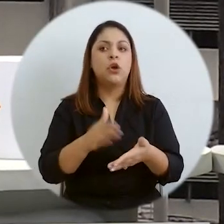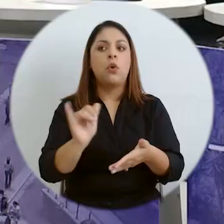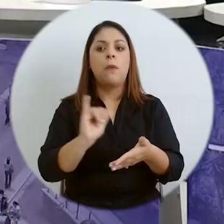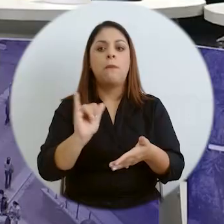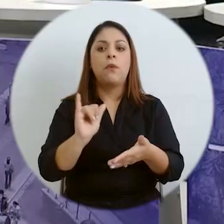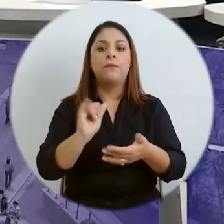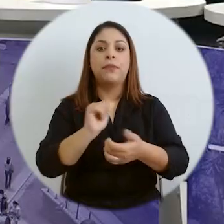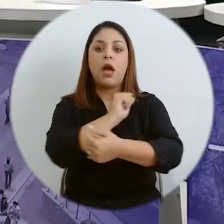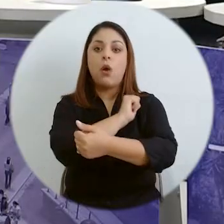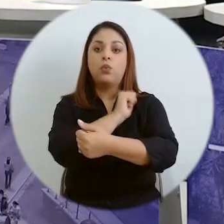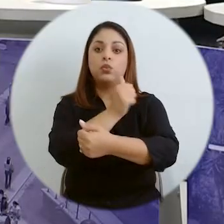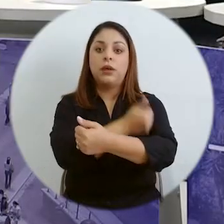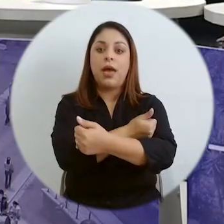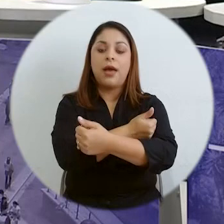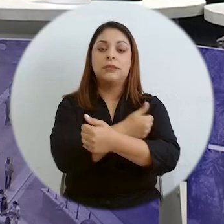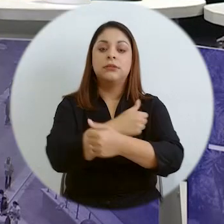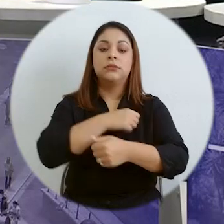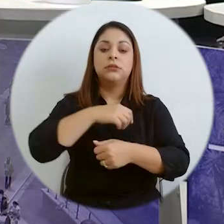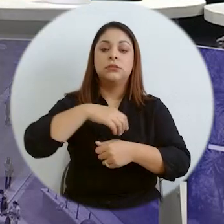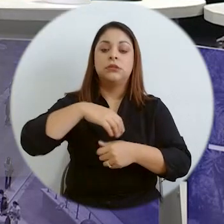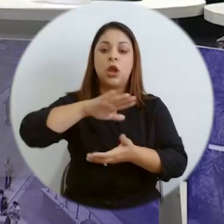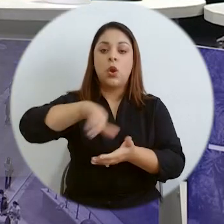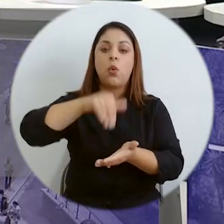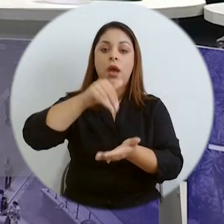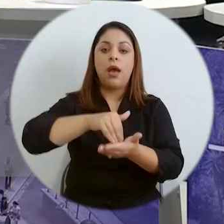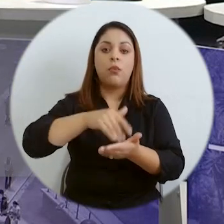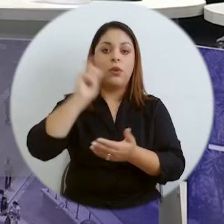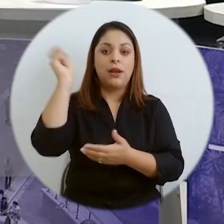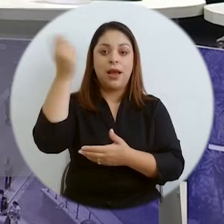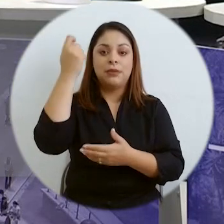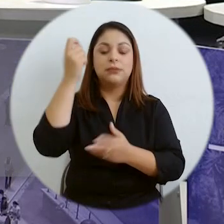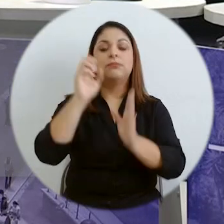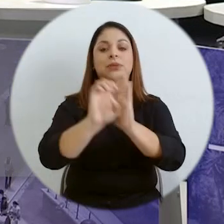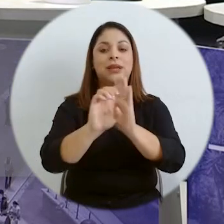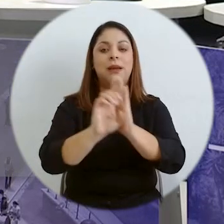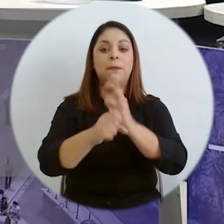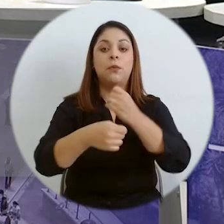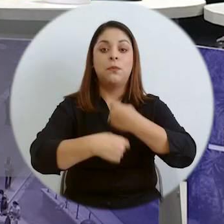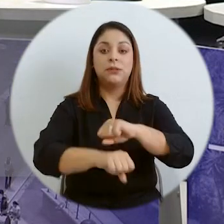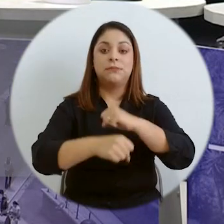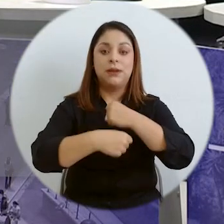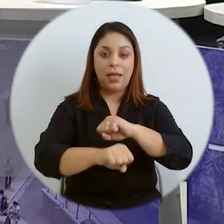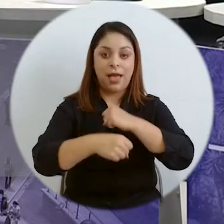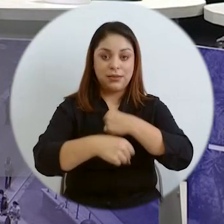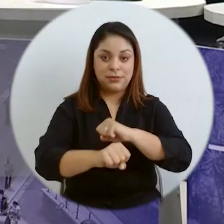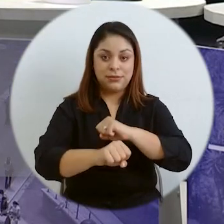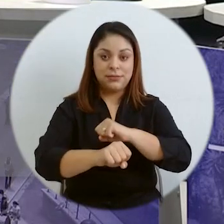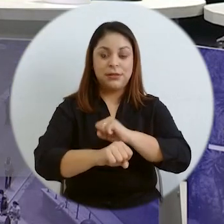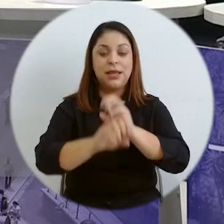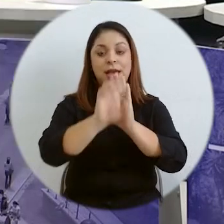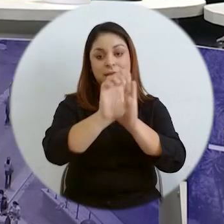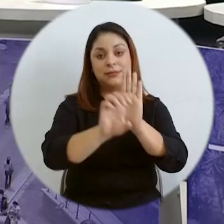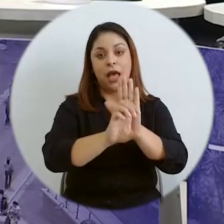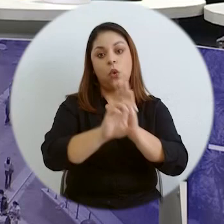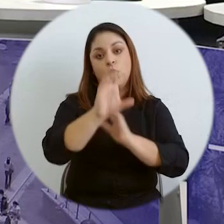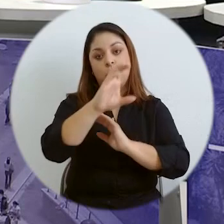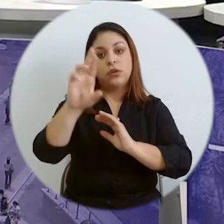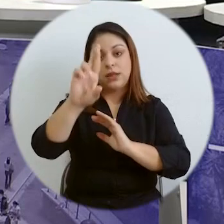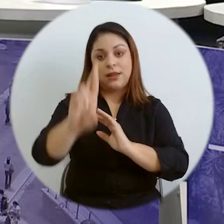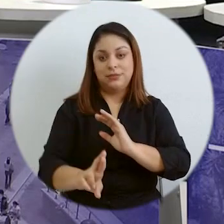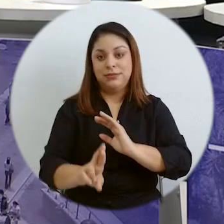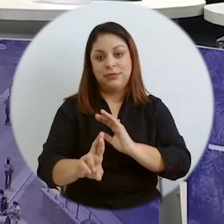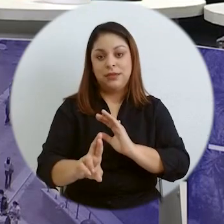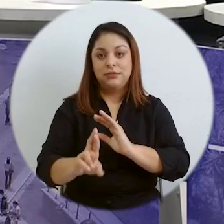de las autoridades locales de Guanacaste, sobre todo municipalidades, y del Estado costarricense durante los